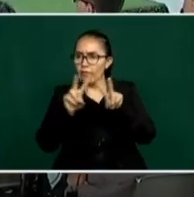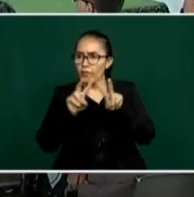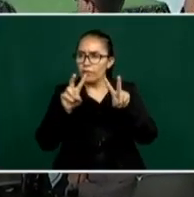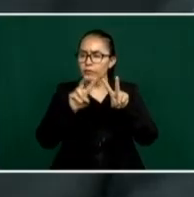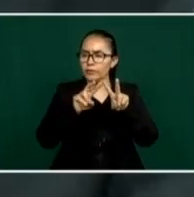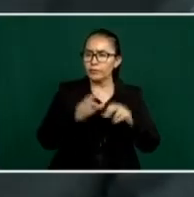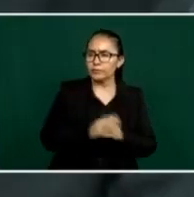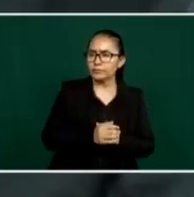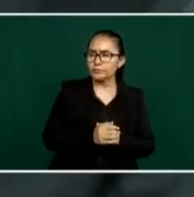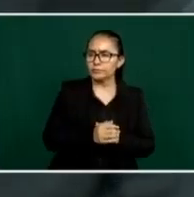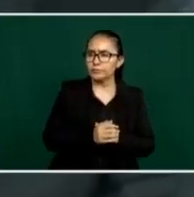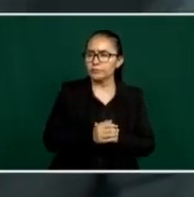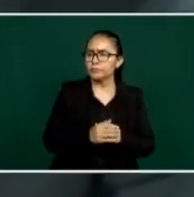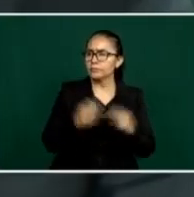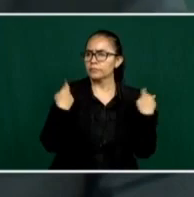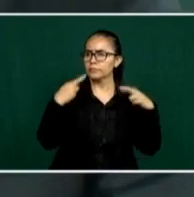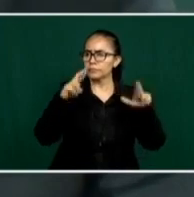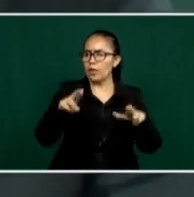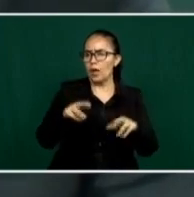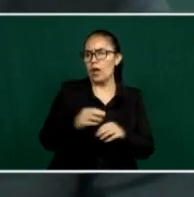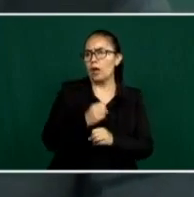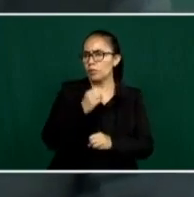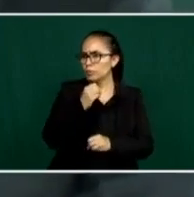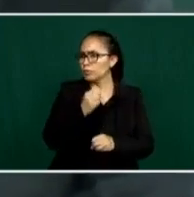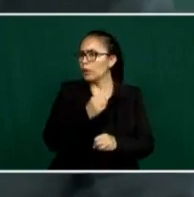por representantes obreros,